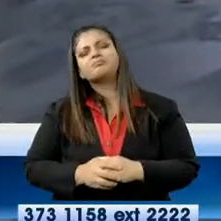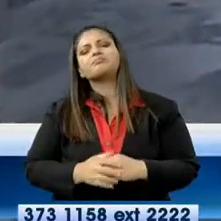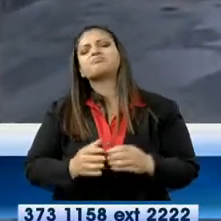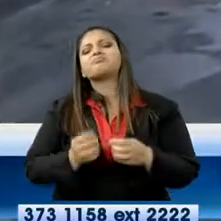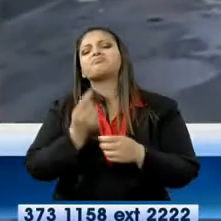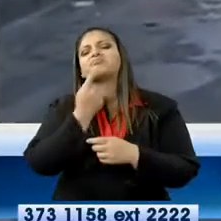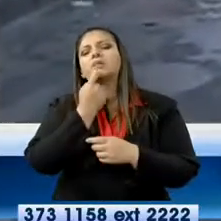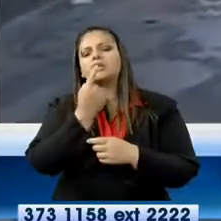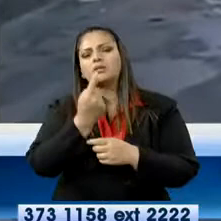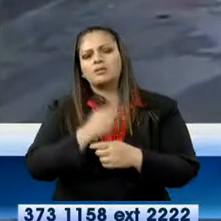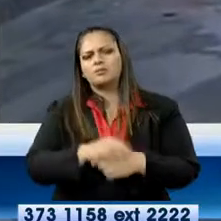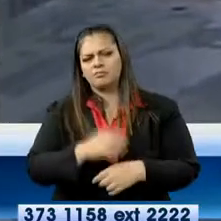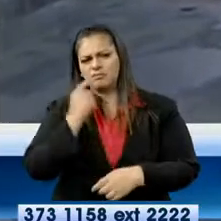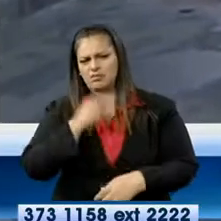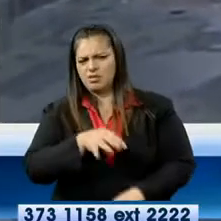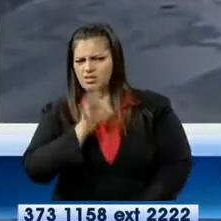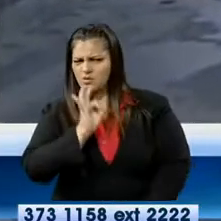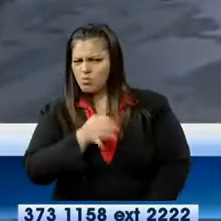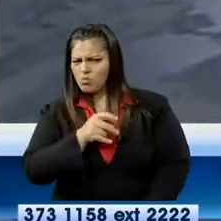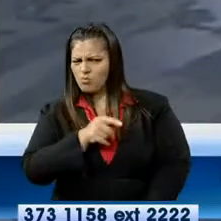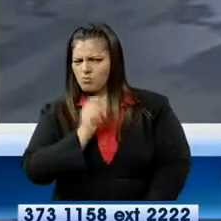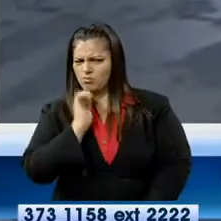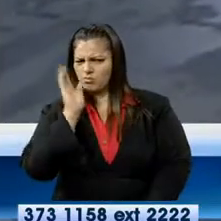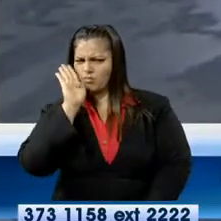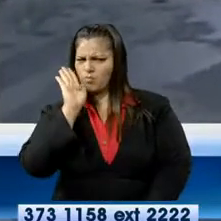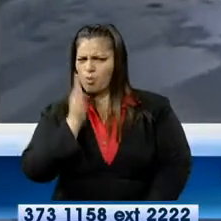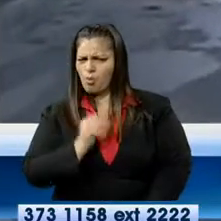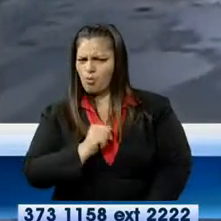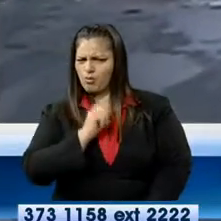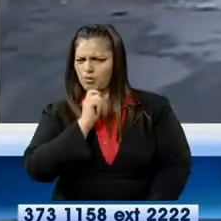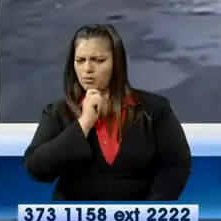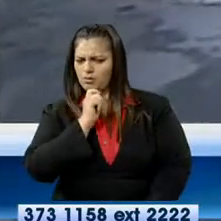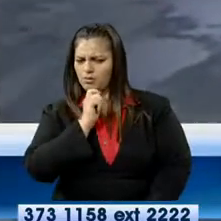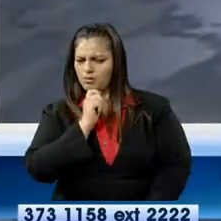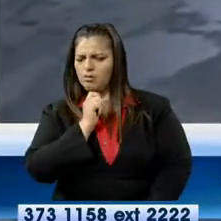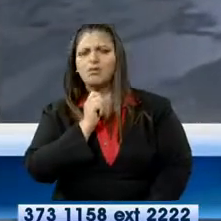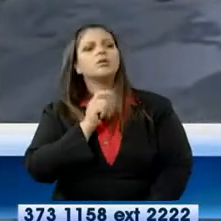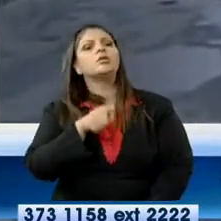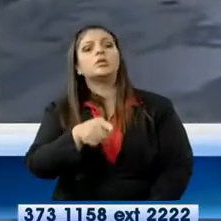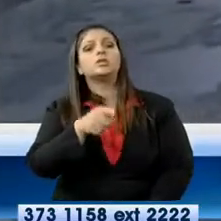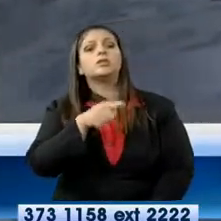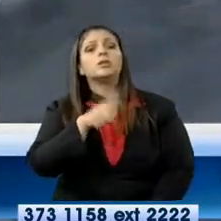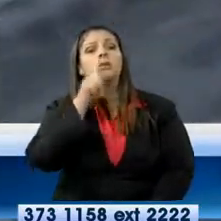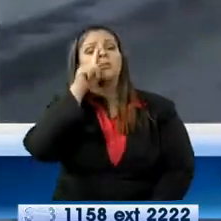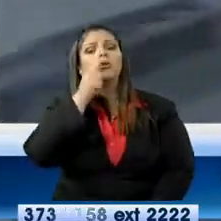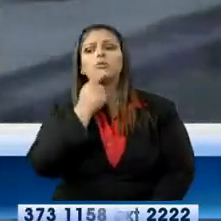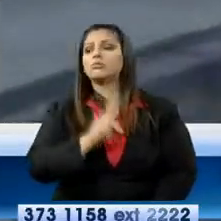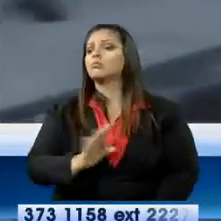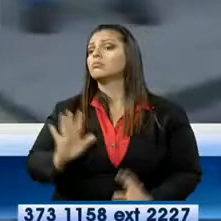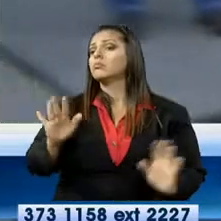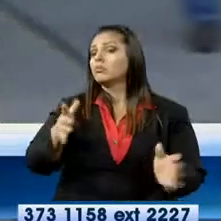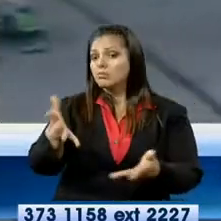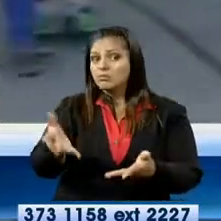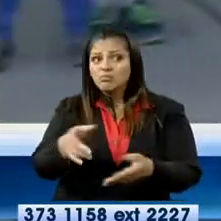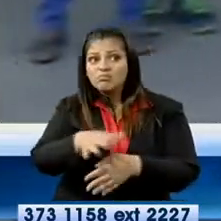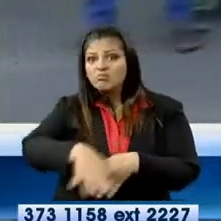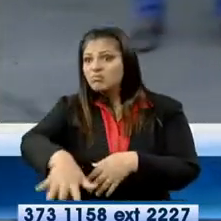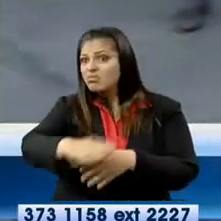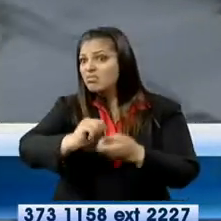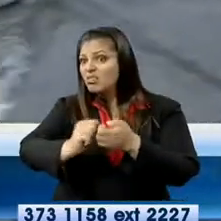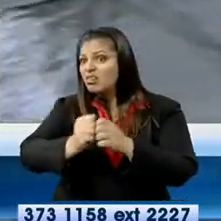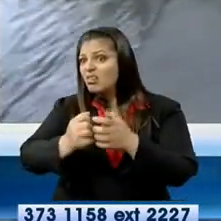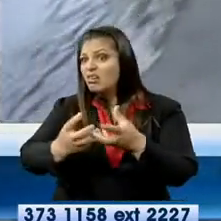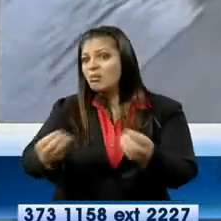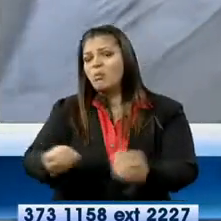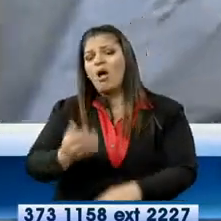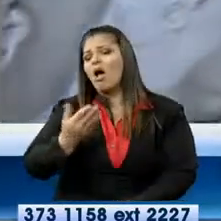supuestamente, quiero pensar que es una broma, de que tienen que llamar a un medio de comunicación, un canal de televisión para que les puedan arreglar el problema. Miren, sí que es un problema,